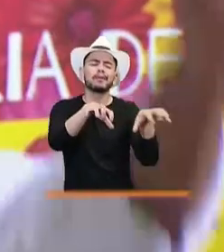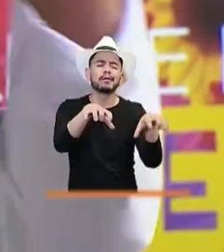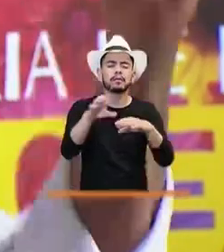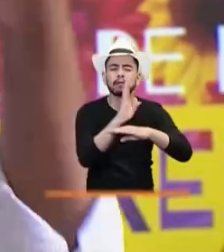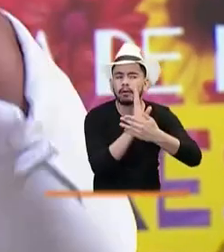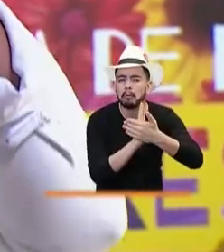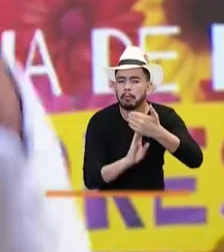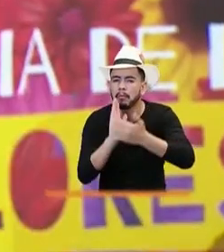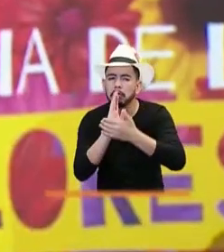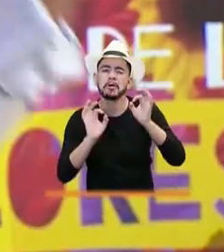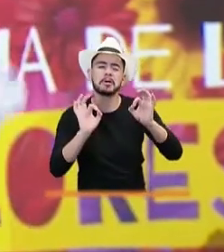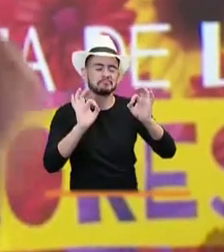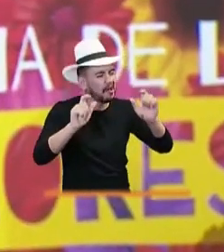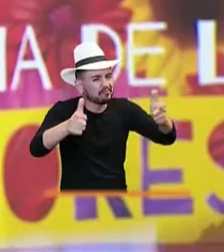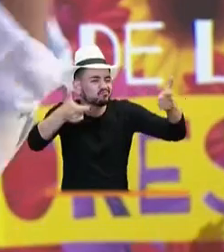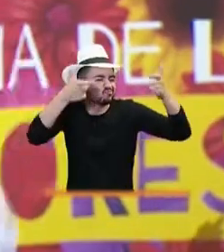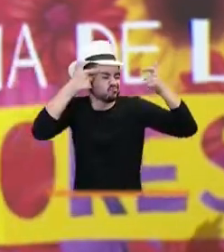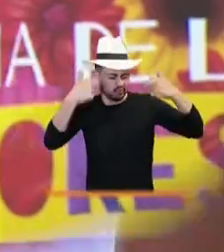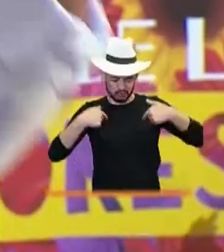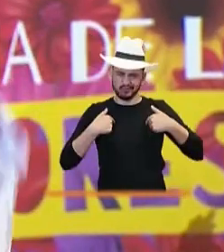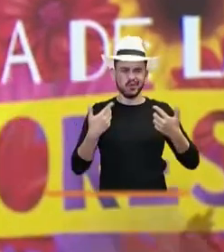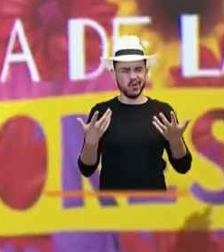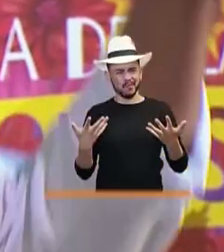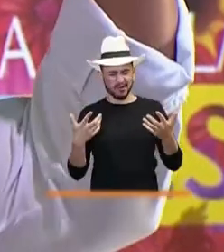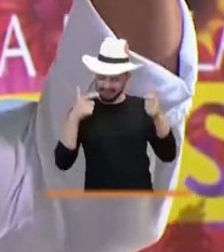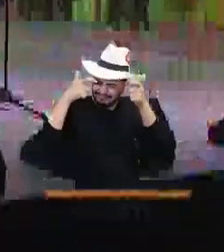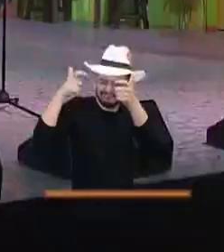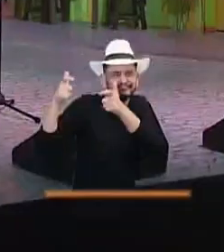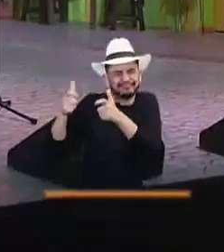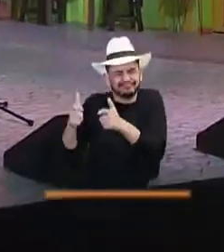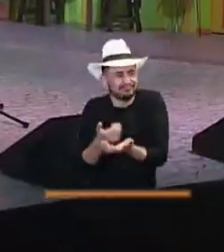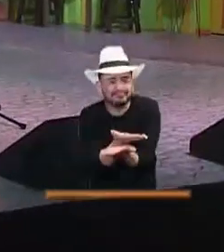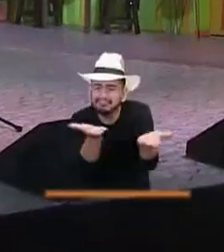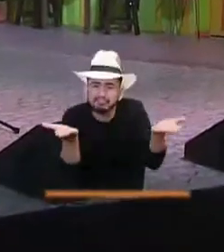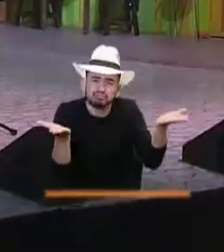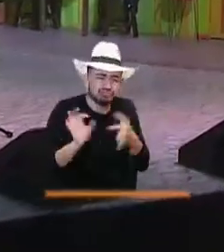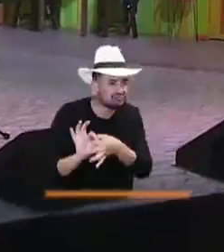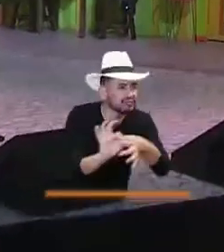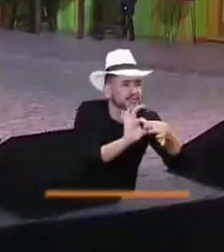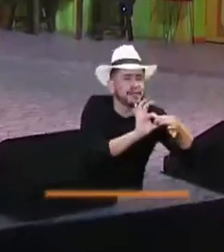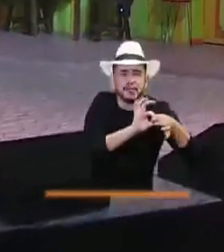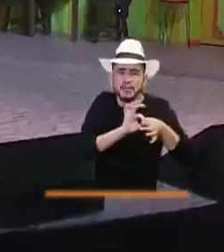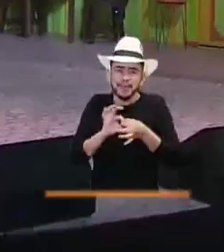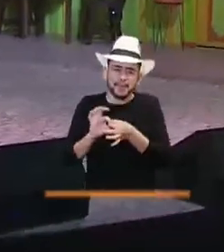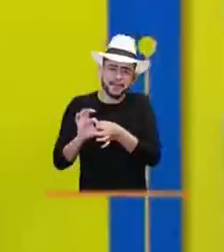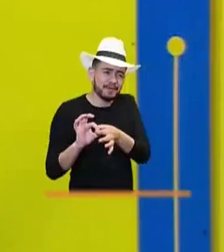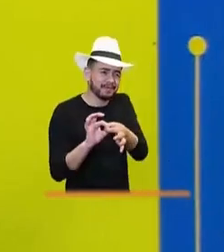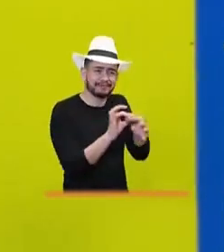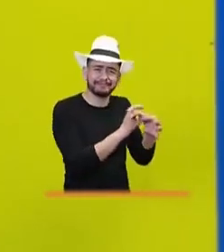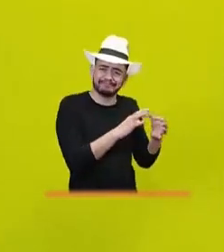lo hace más rey si se quita la corona. Más importante el